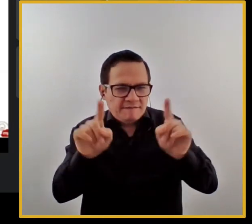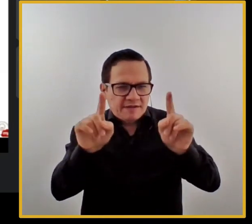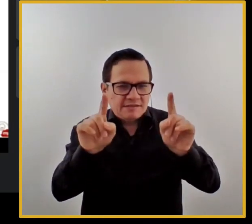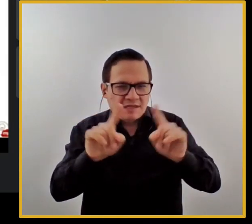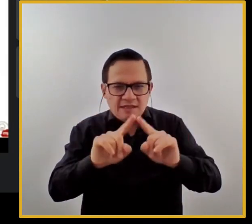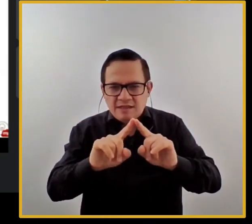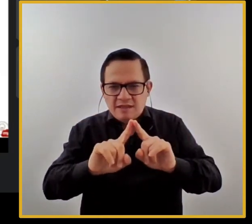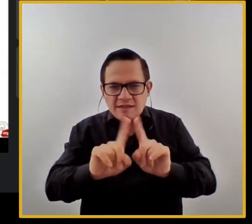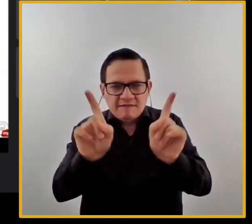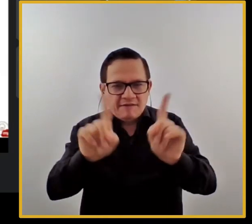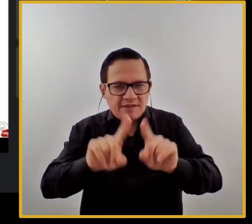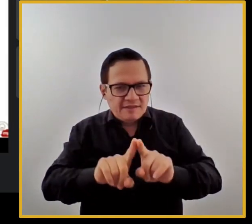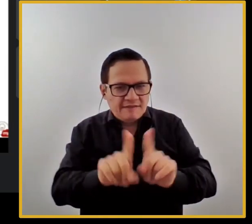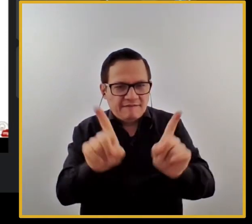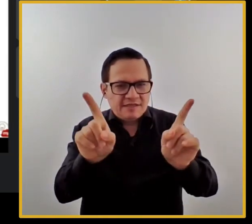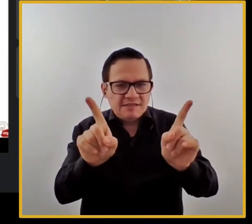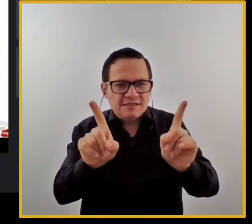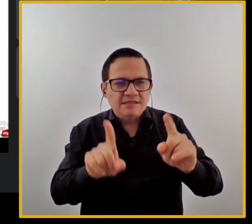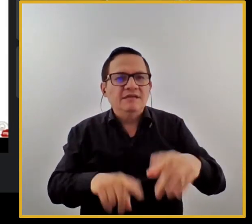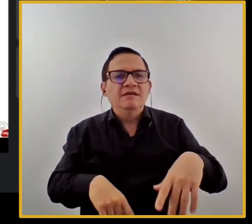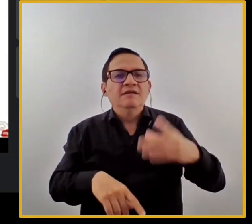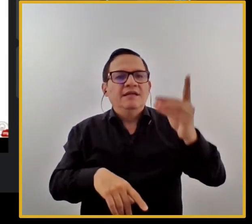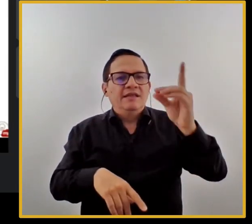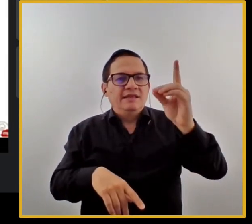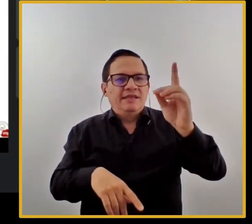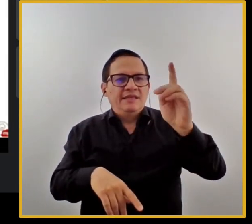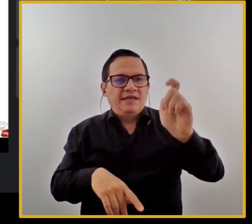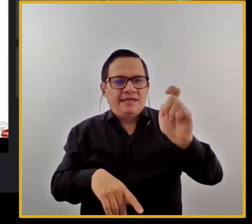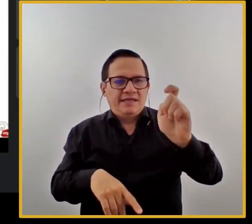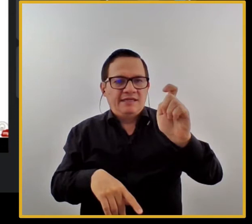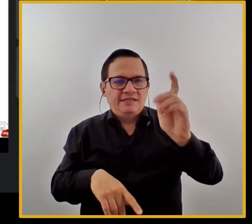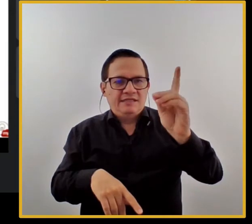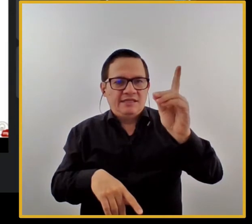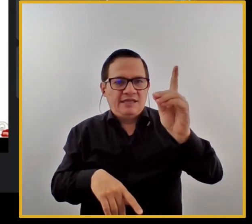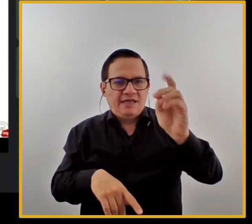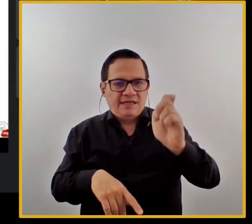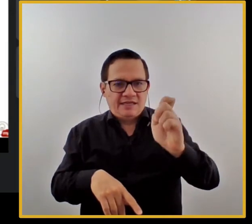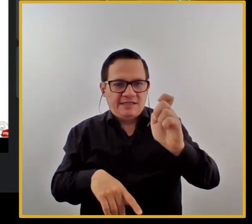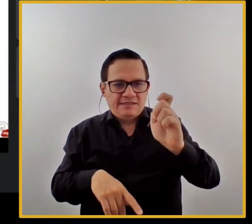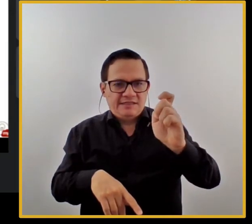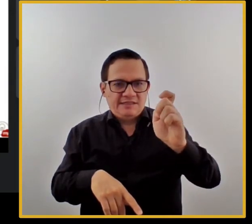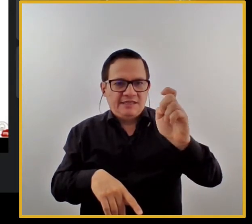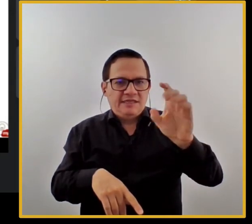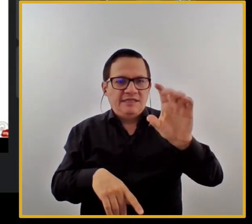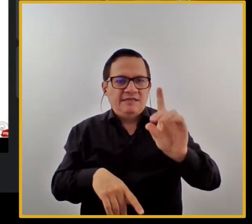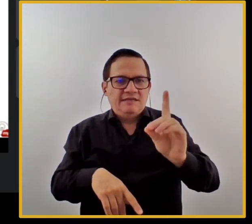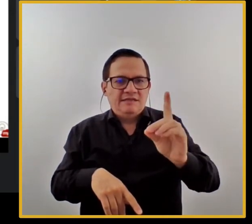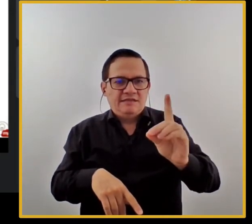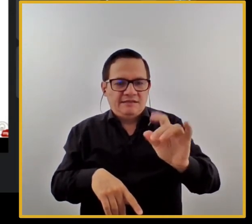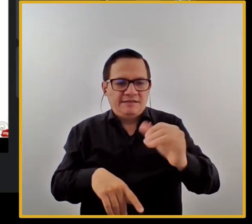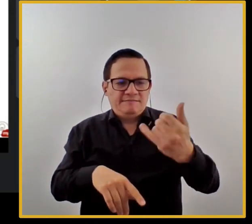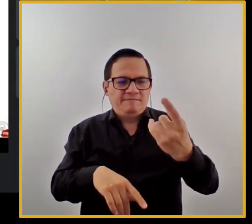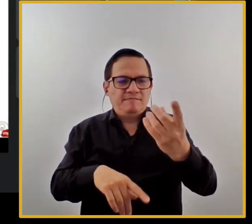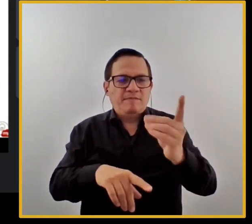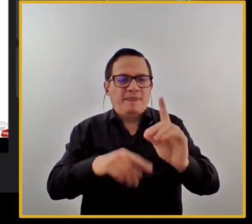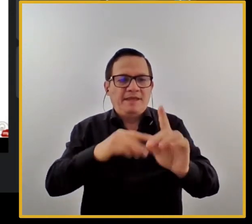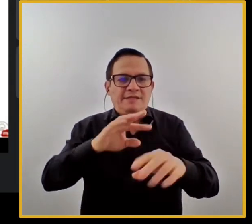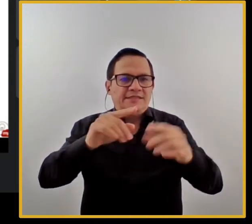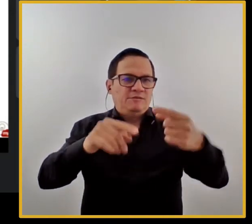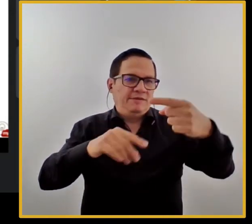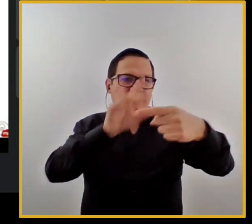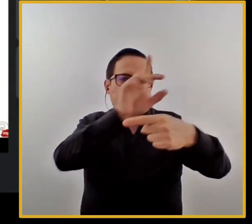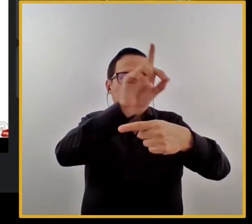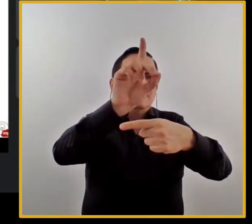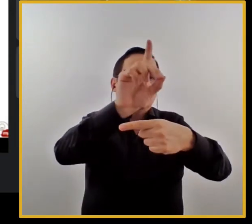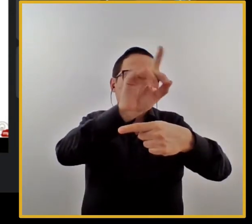que tengo acá de x, ¿cierto? yo lo paso a multiplicar,